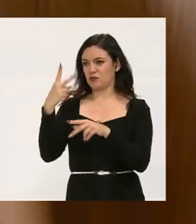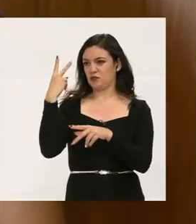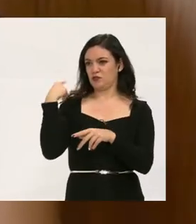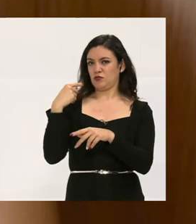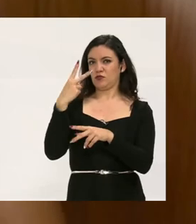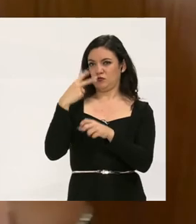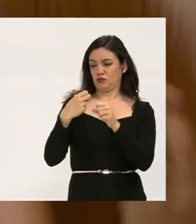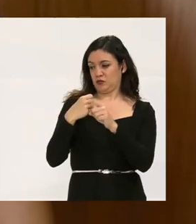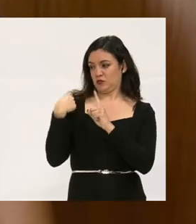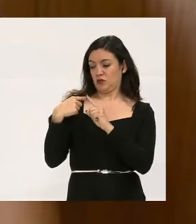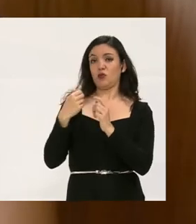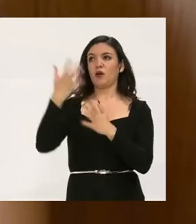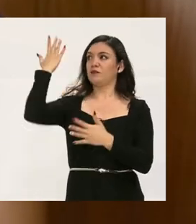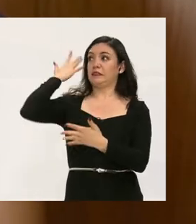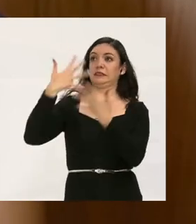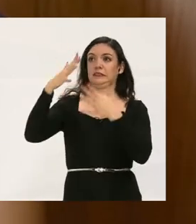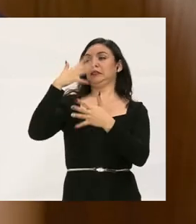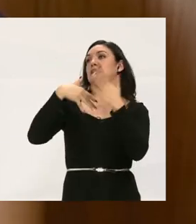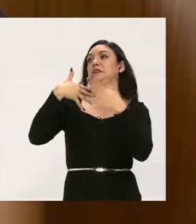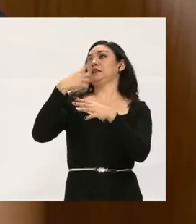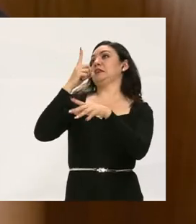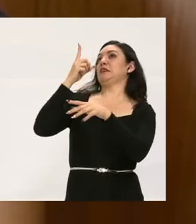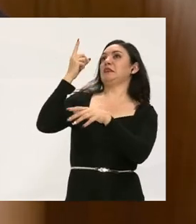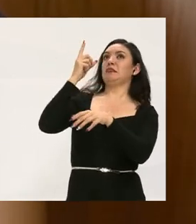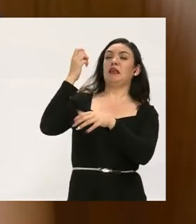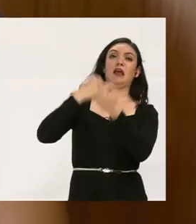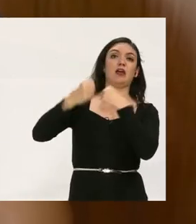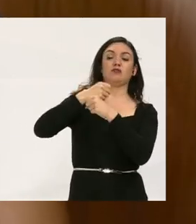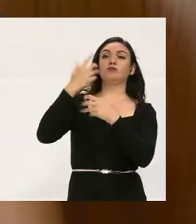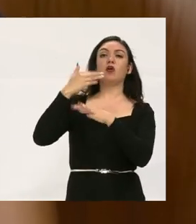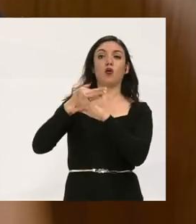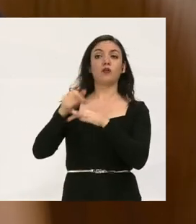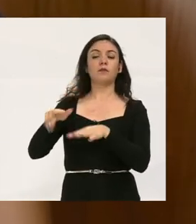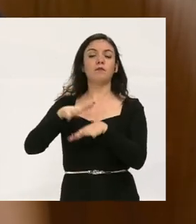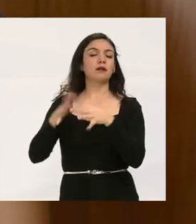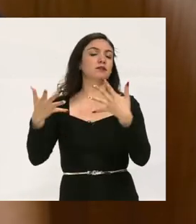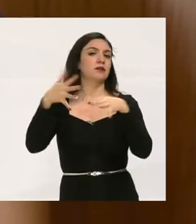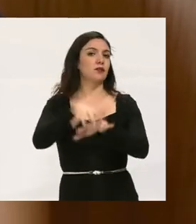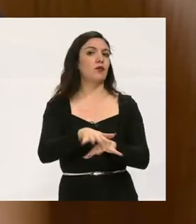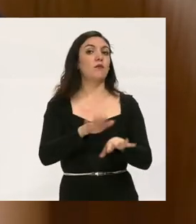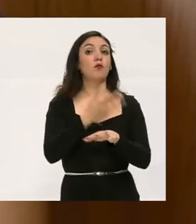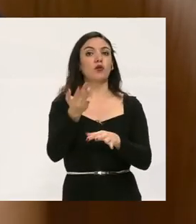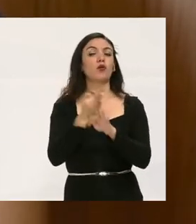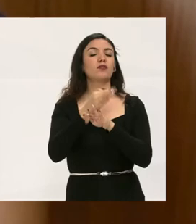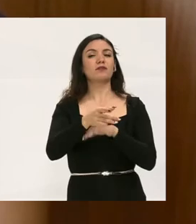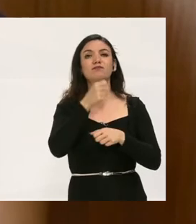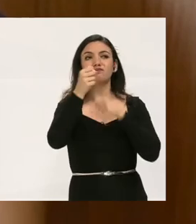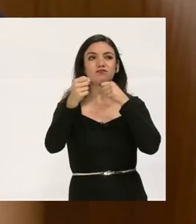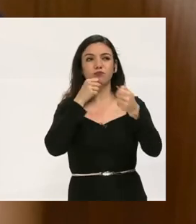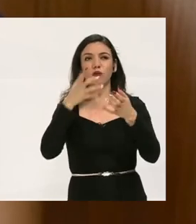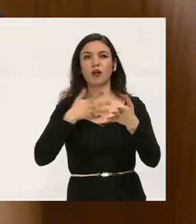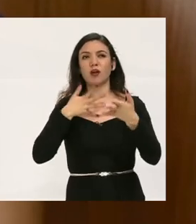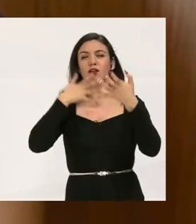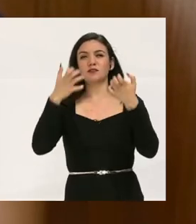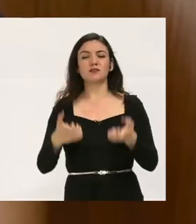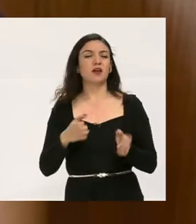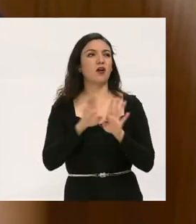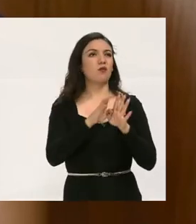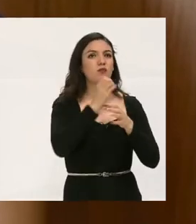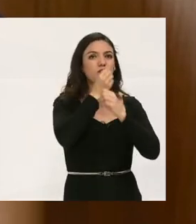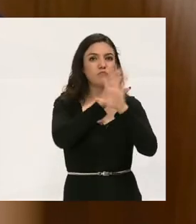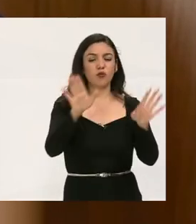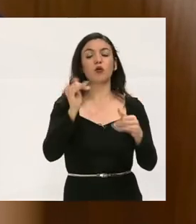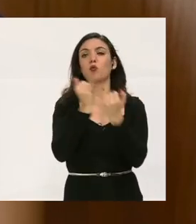con ahora no sé 10 15 años 20 años si es más más incluyente porque los medios de información de han ayudado bastante